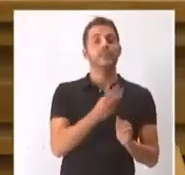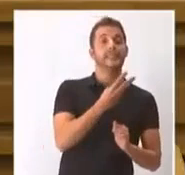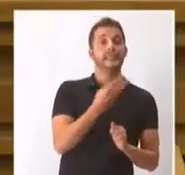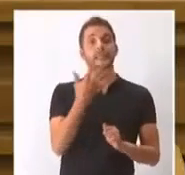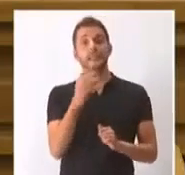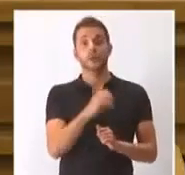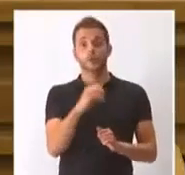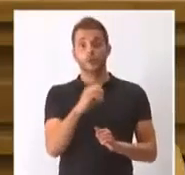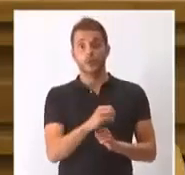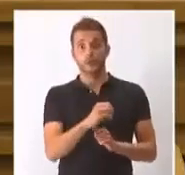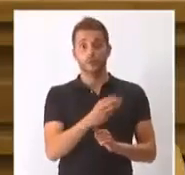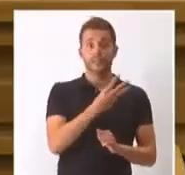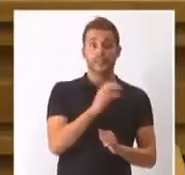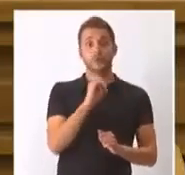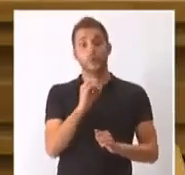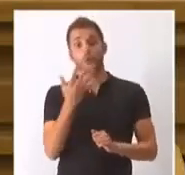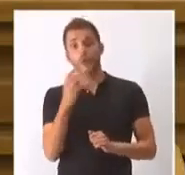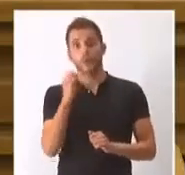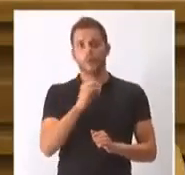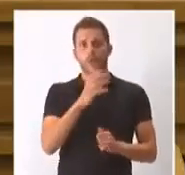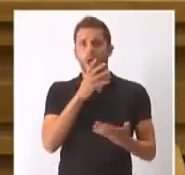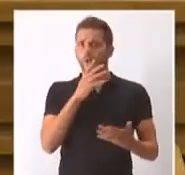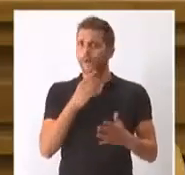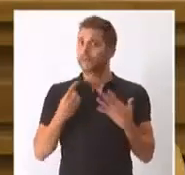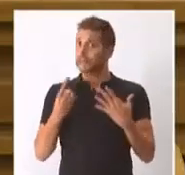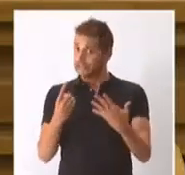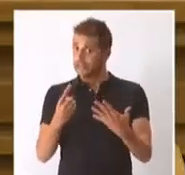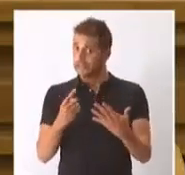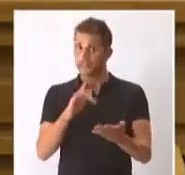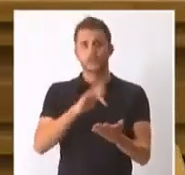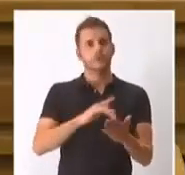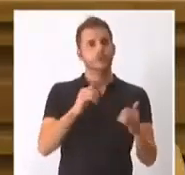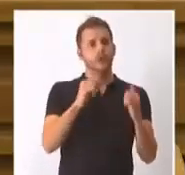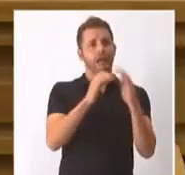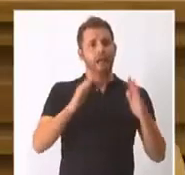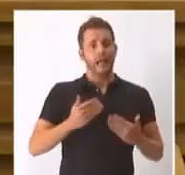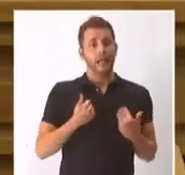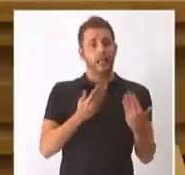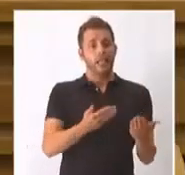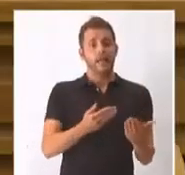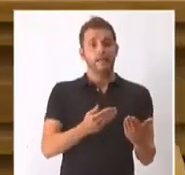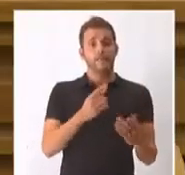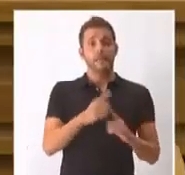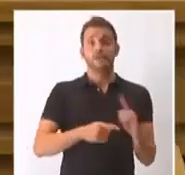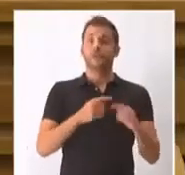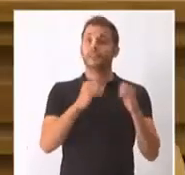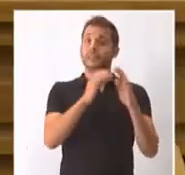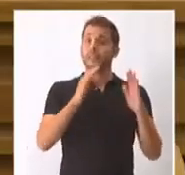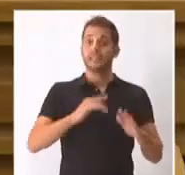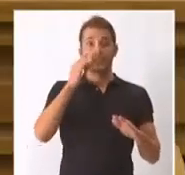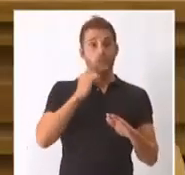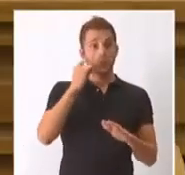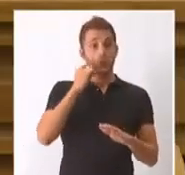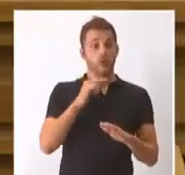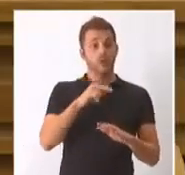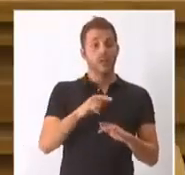ciento actualmente estamos hablando del 6 en la transmisión de inmuebles que tengan por objeto la adquisición de la primera vivienda habitual radicada en alguno de los